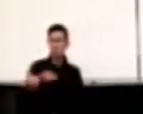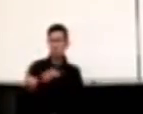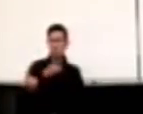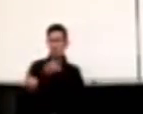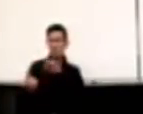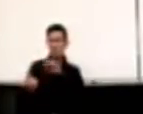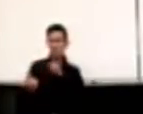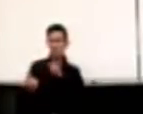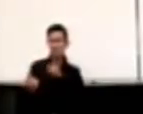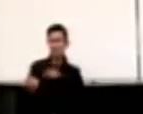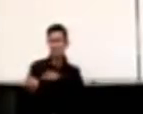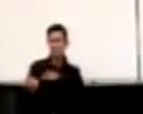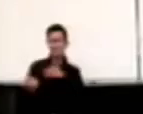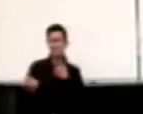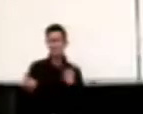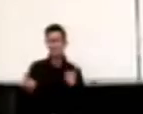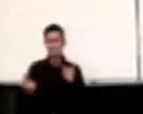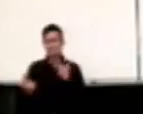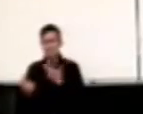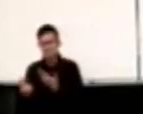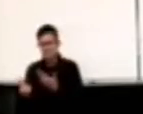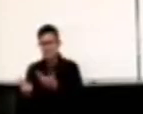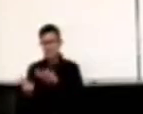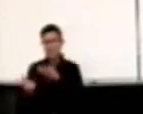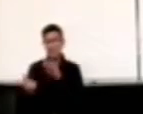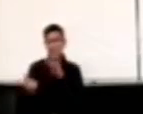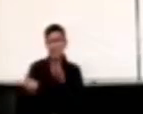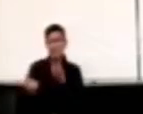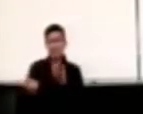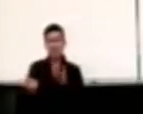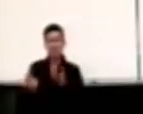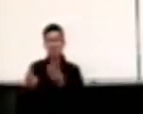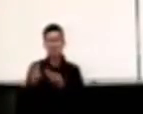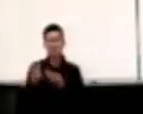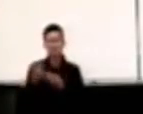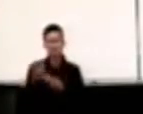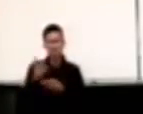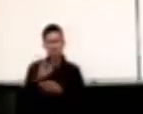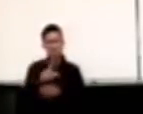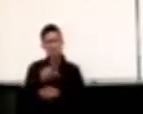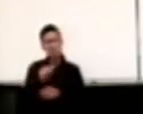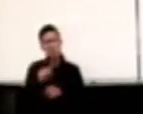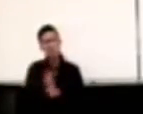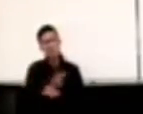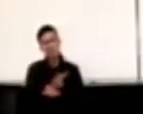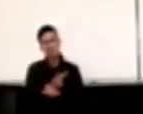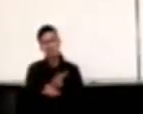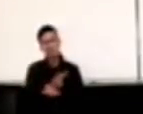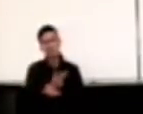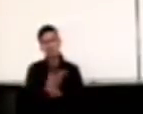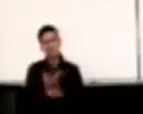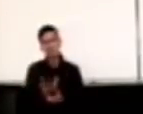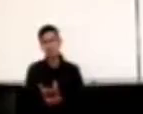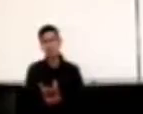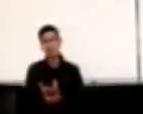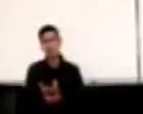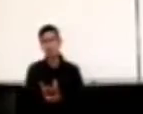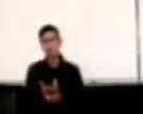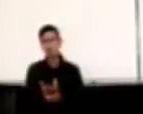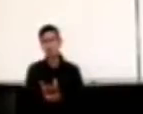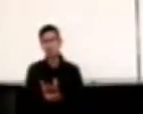como es Morena y las consecuencias que puede tener esto? Y es ahí donde quiero centrarme, las consecuencias que